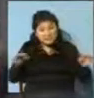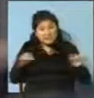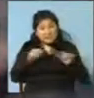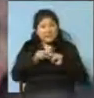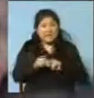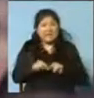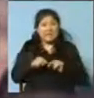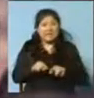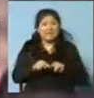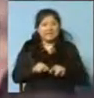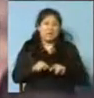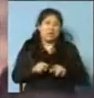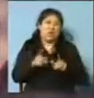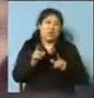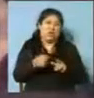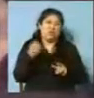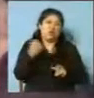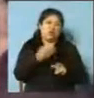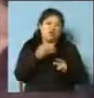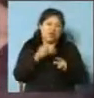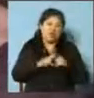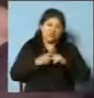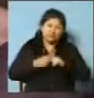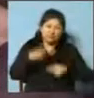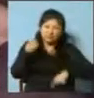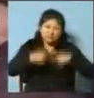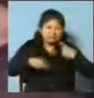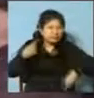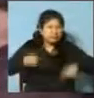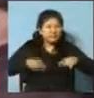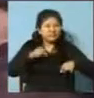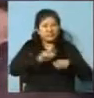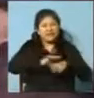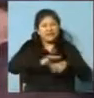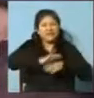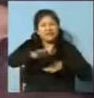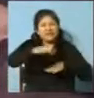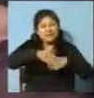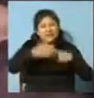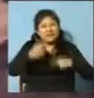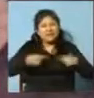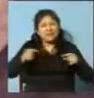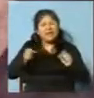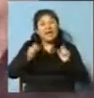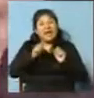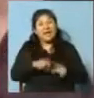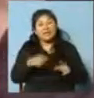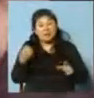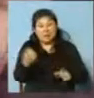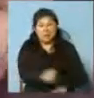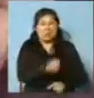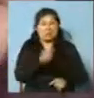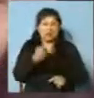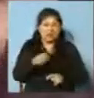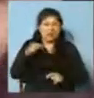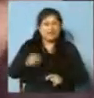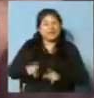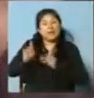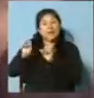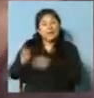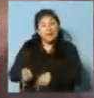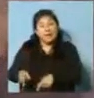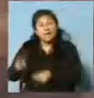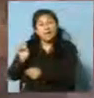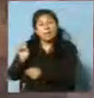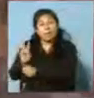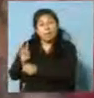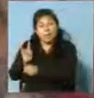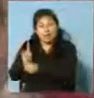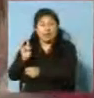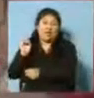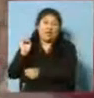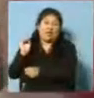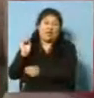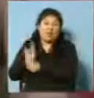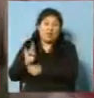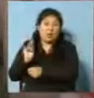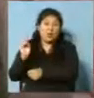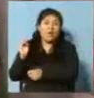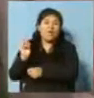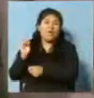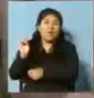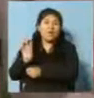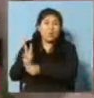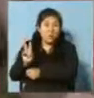fibra, que es un recurso adicional. En nuestra ley, que es un proyecto del actual ministro de